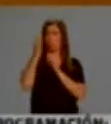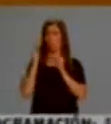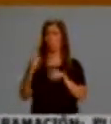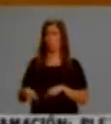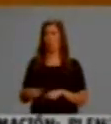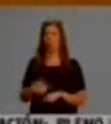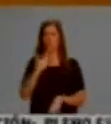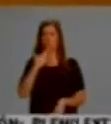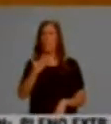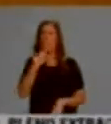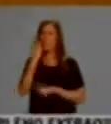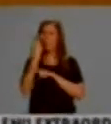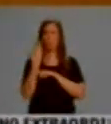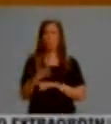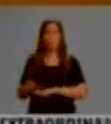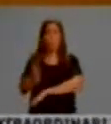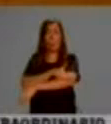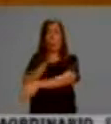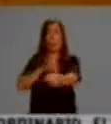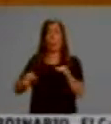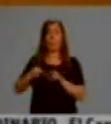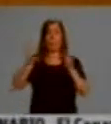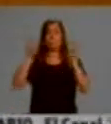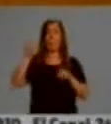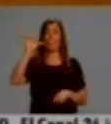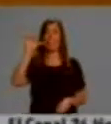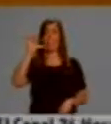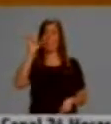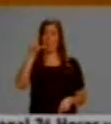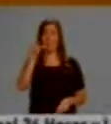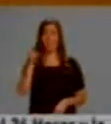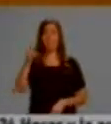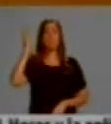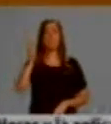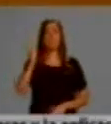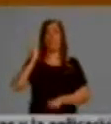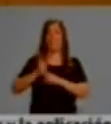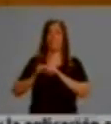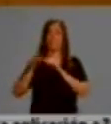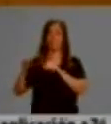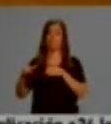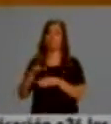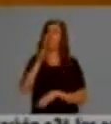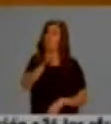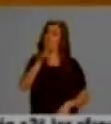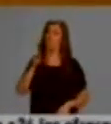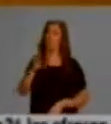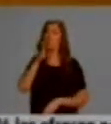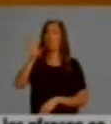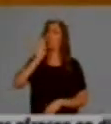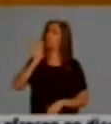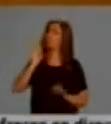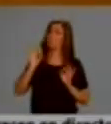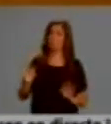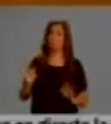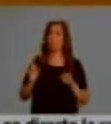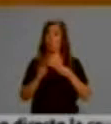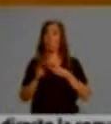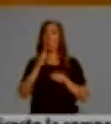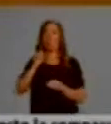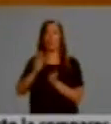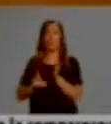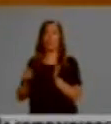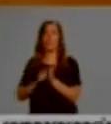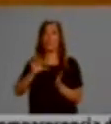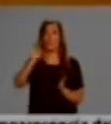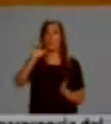detalles. Le voy a poner dos ejemplos. Baleares. El caso Escala, con la condena de un exdirigente del Partido Popular por trama corrupta. Y en Valencia, el